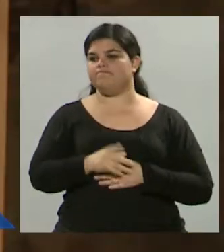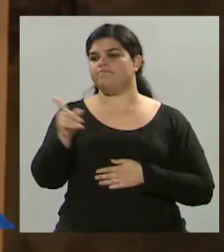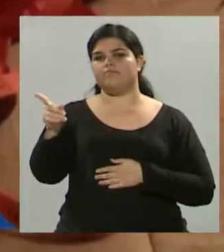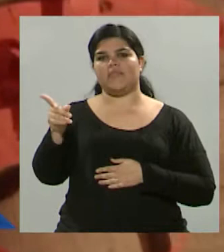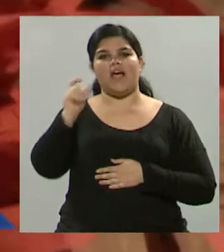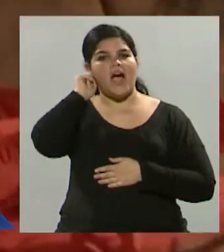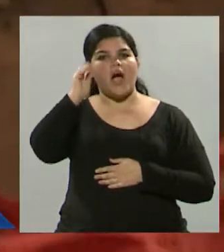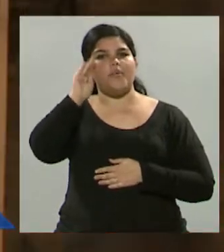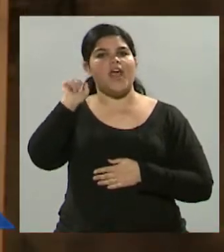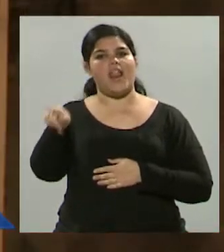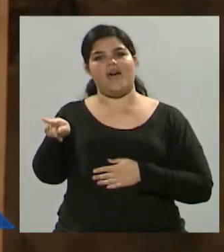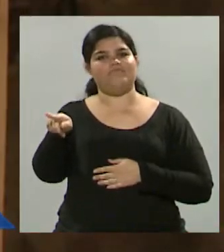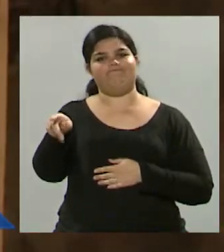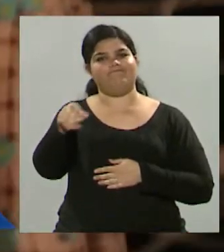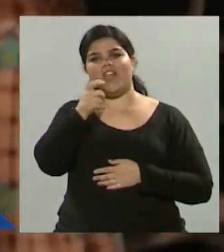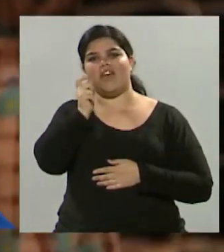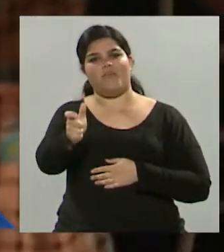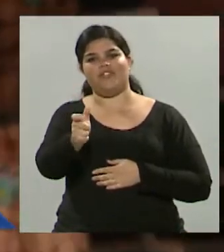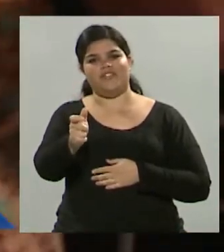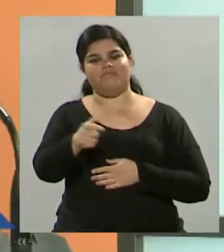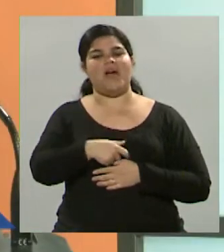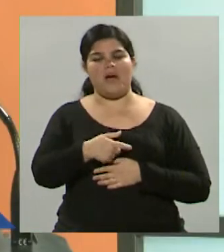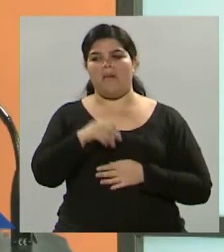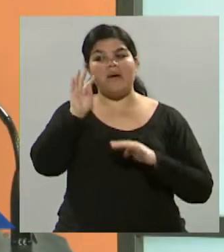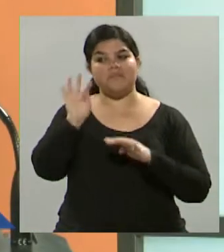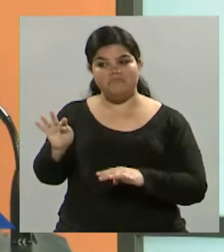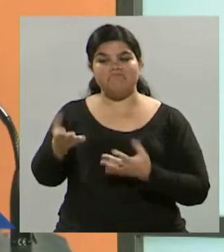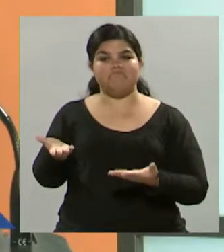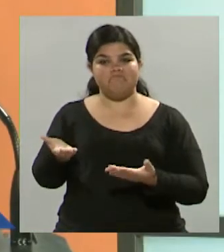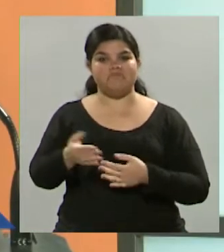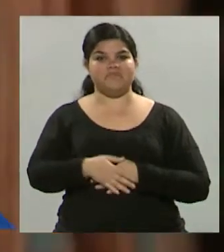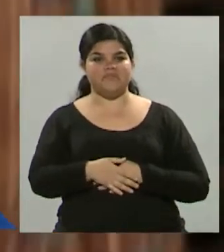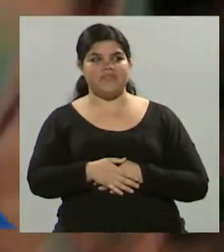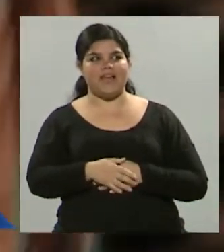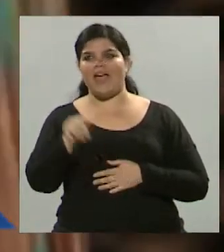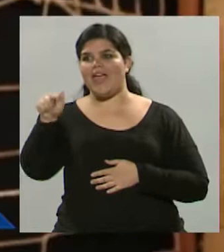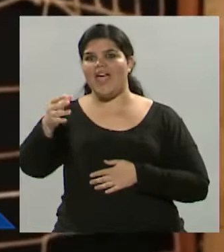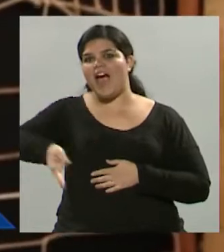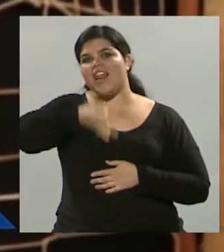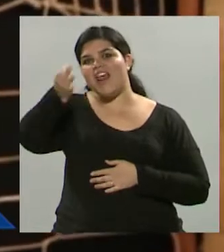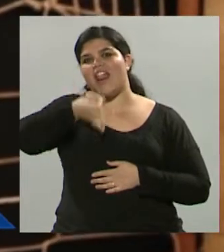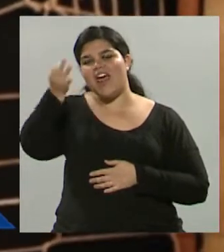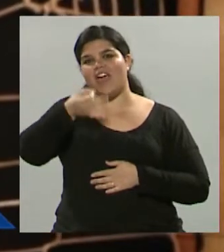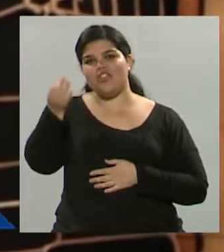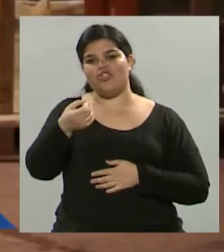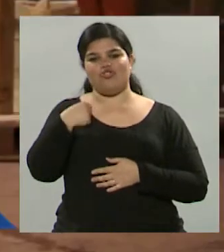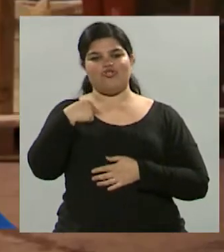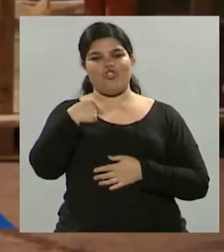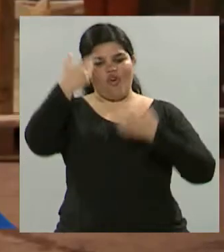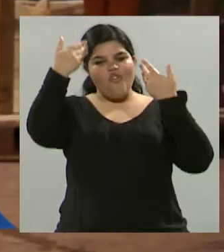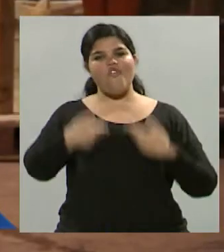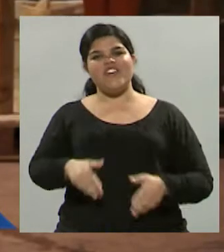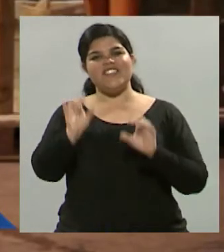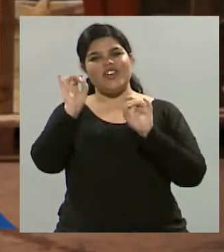Simón. La escucho. No, ella en la obra lleva más el relato, claramente, y yo el trabajo físico. Muy bien.